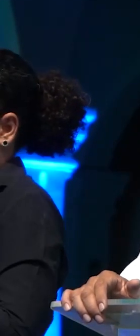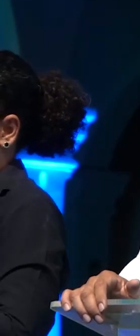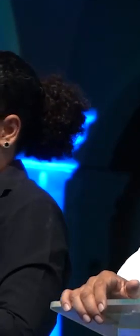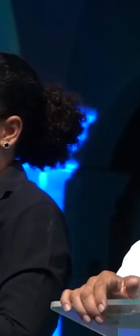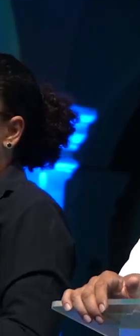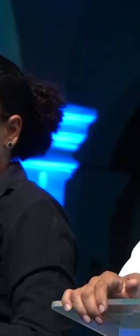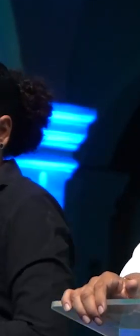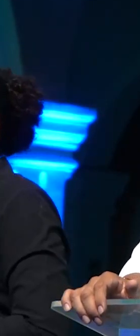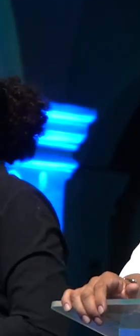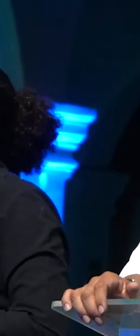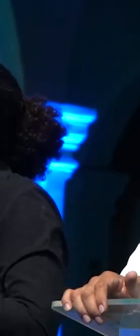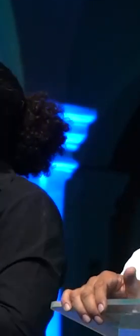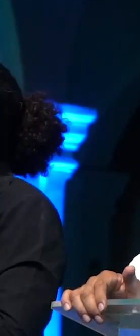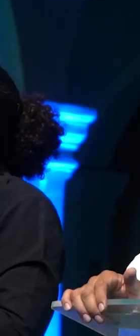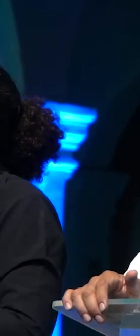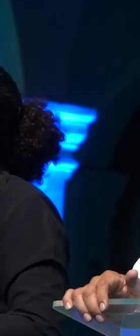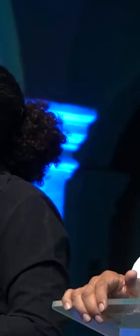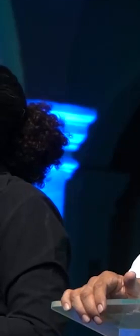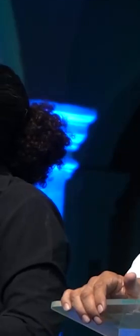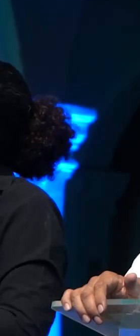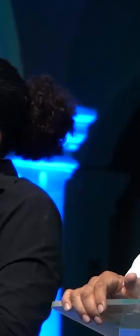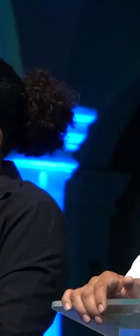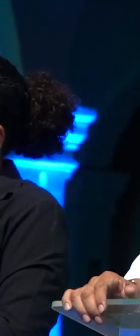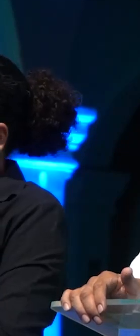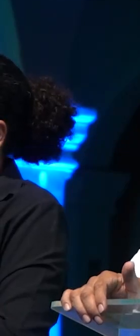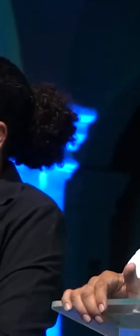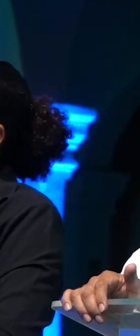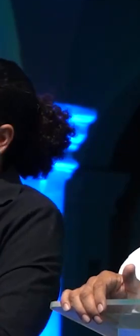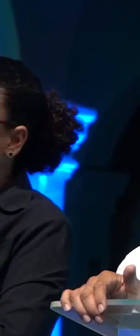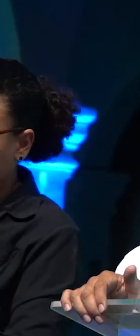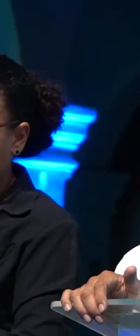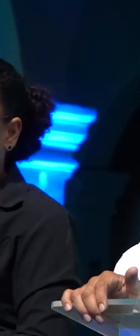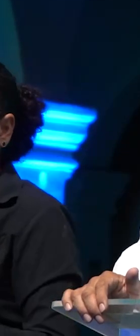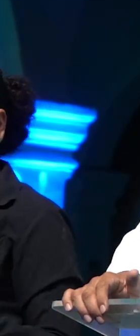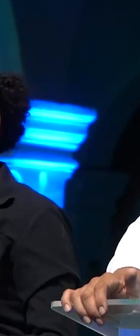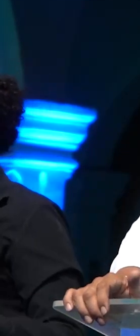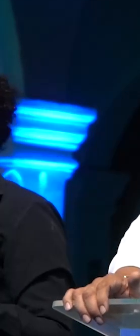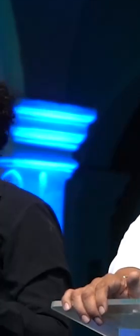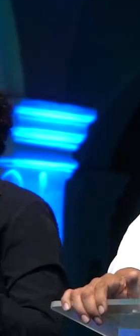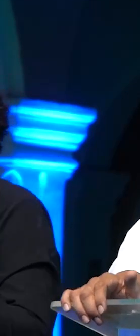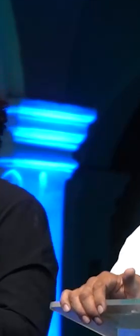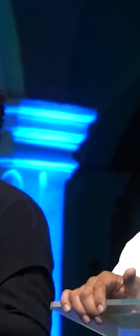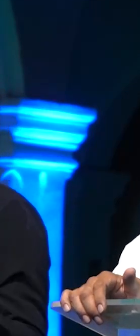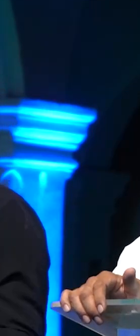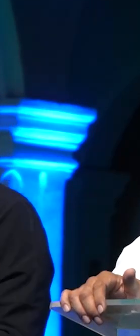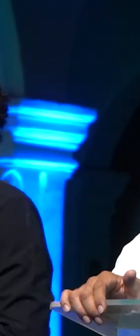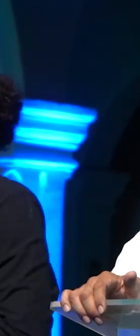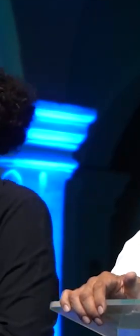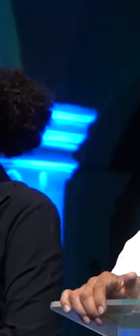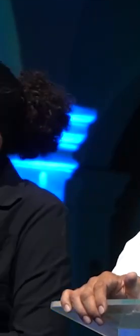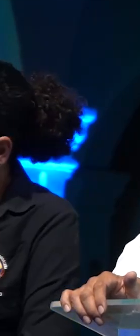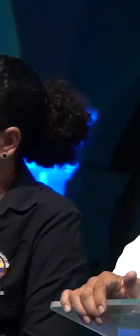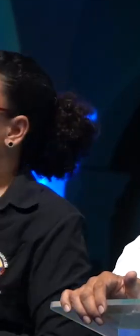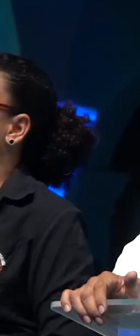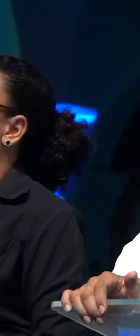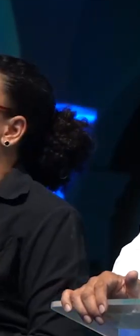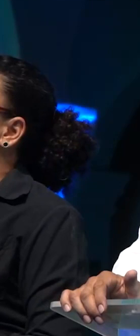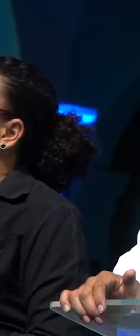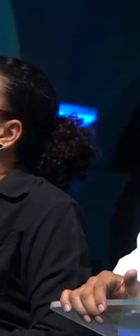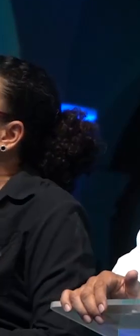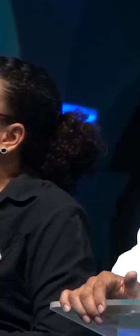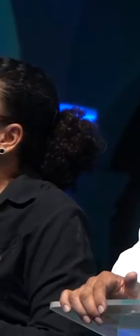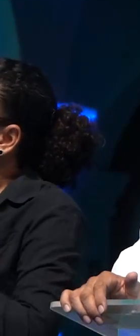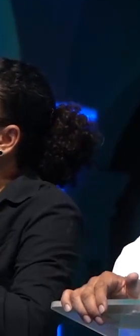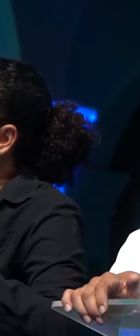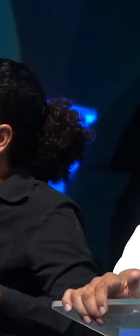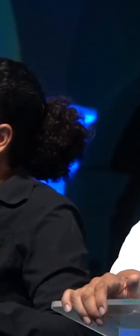de la Universidad del Magdalena, por quien oro todos los días, porque a mí nunca nadie me había reconocido nada. Y cuando hicimos el bingo en la Universidad del Magdalena,